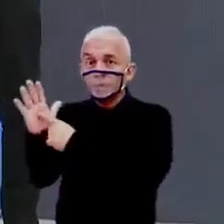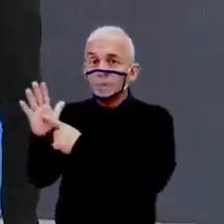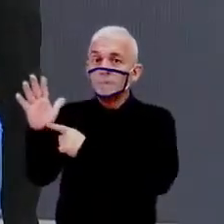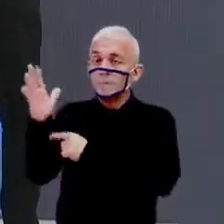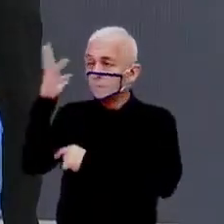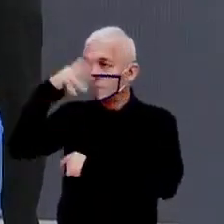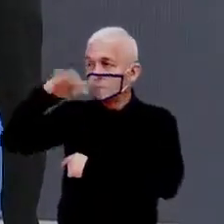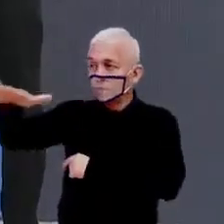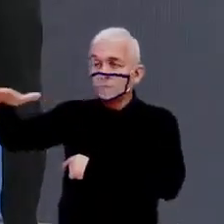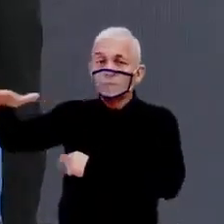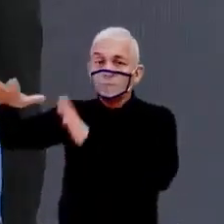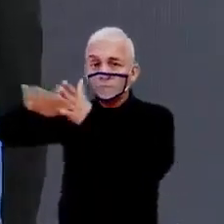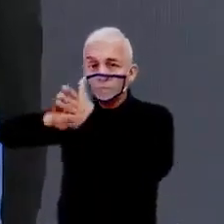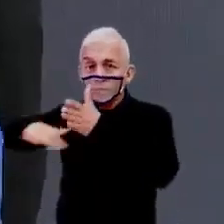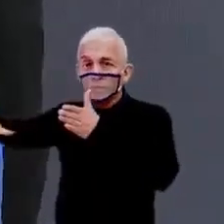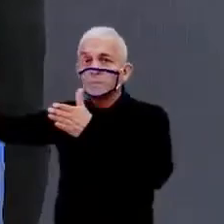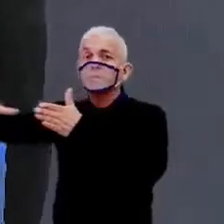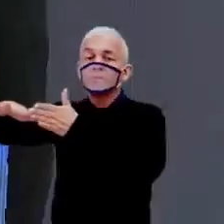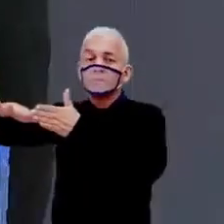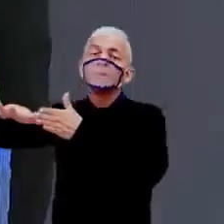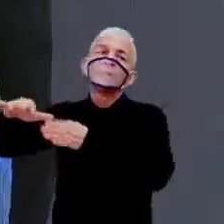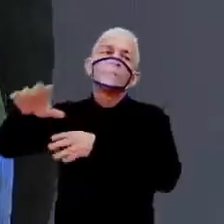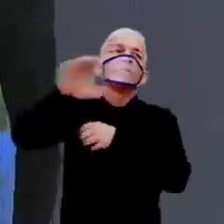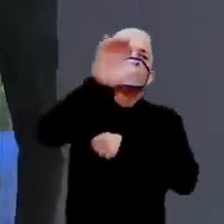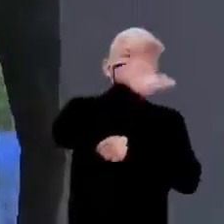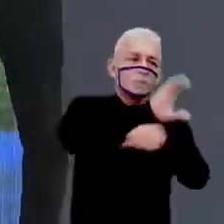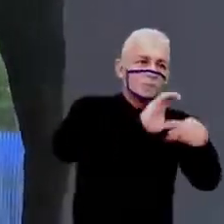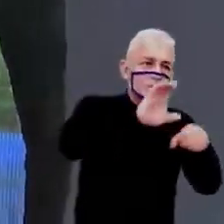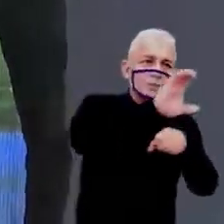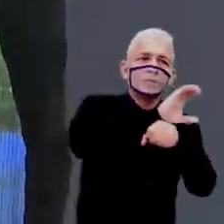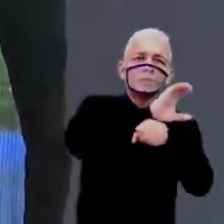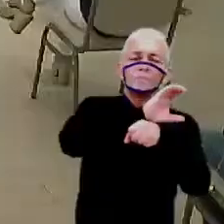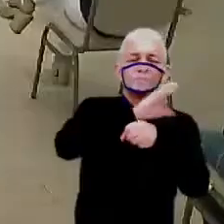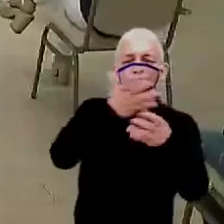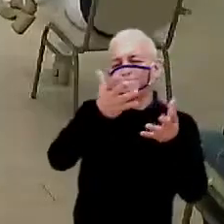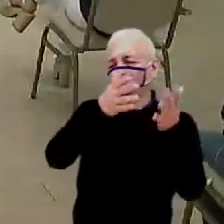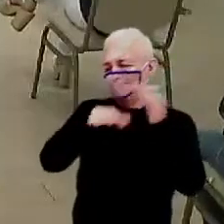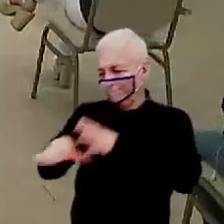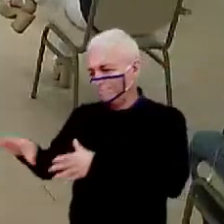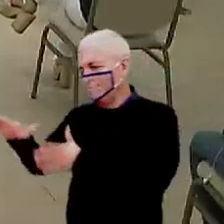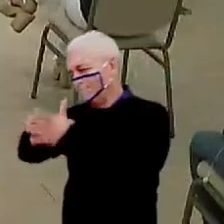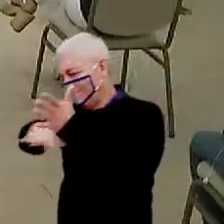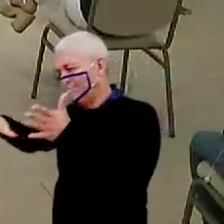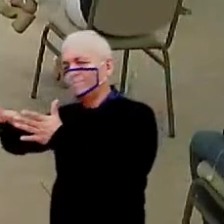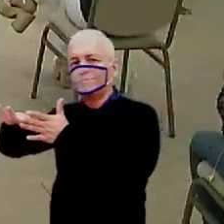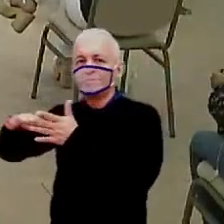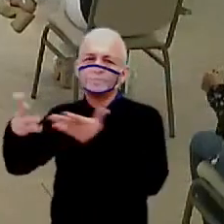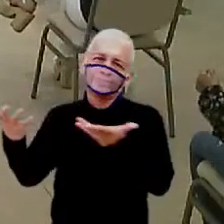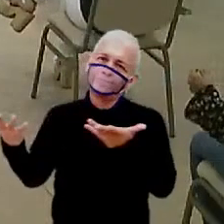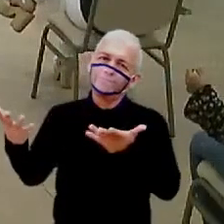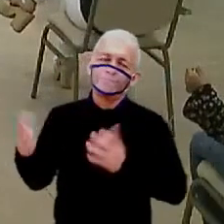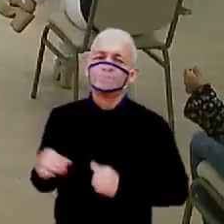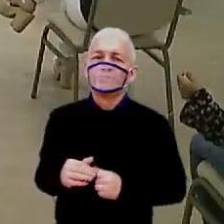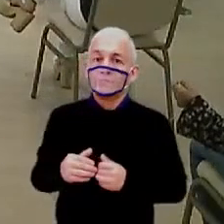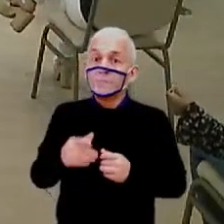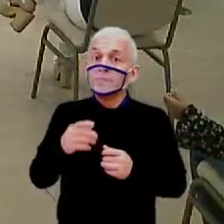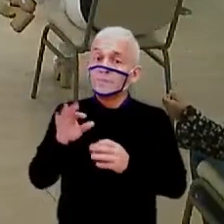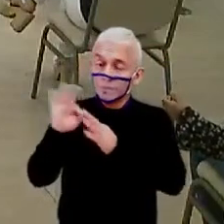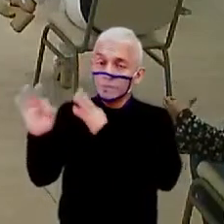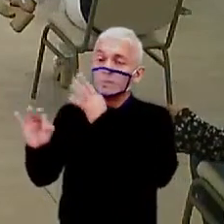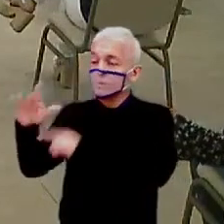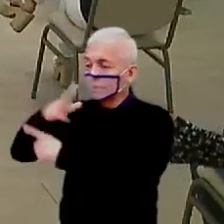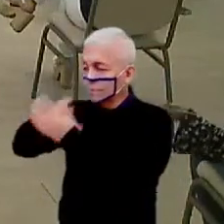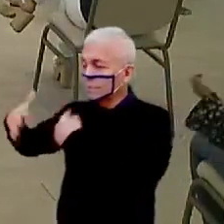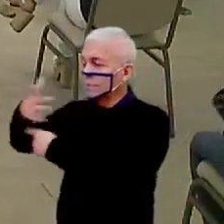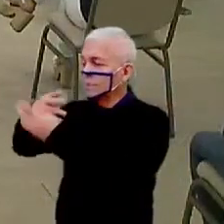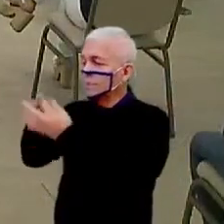nunca. Lo que vamos a tener es una ciudad que se derrama sobre el terreno y que prácticamente cubre todo ese terreno. Es por